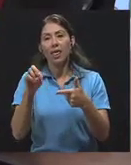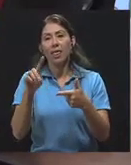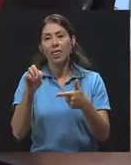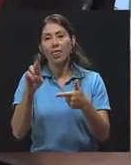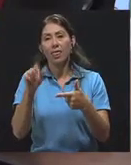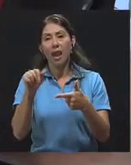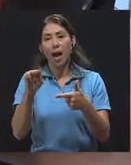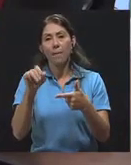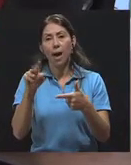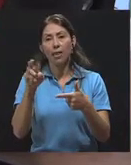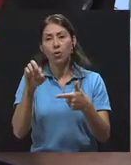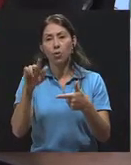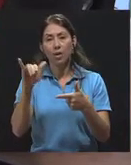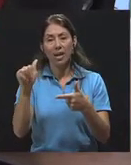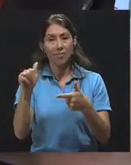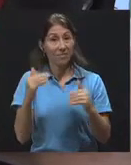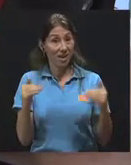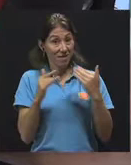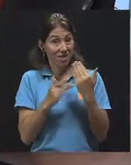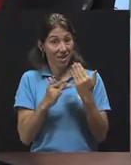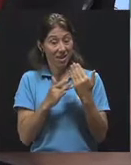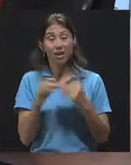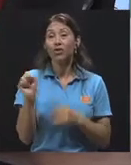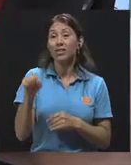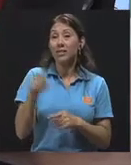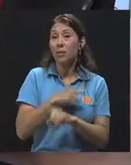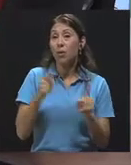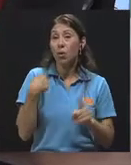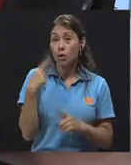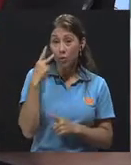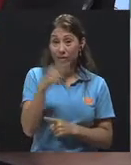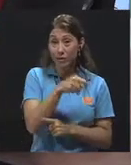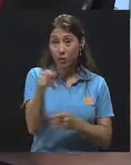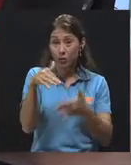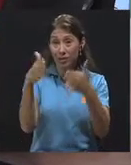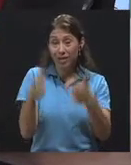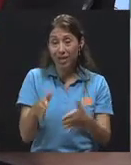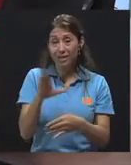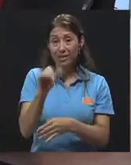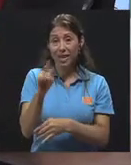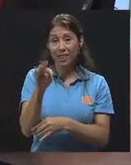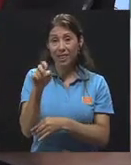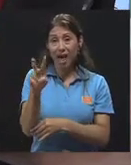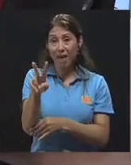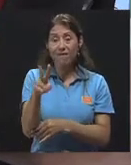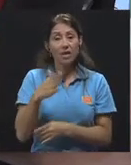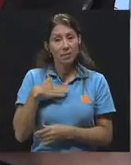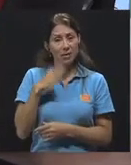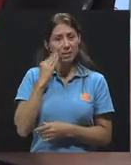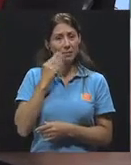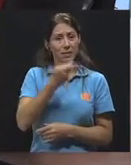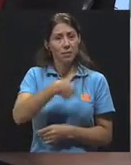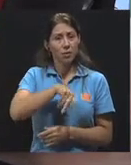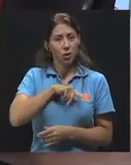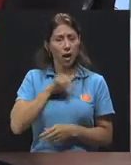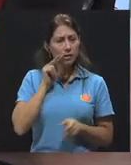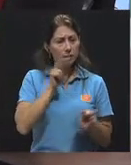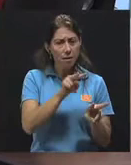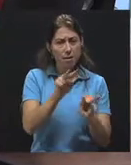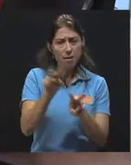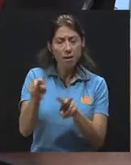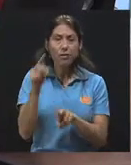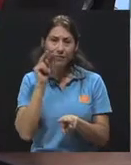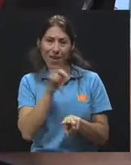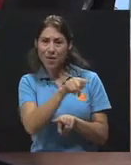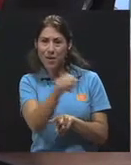sea, lo que yo sí he visto, incluso en los chicos del setup y más en mis experiencias como personales al hablar con ellos y todo, ellos están como súper interesados